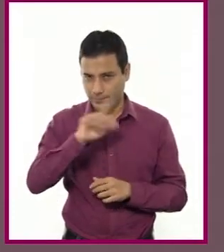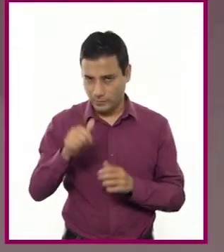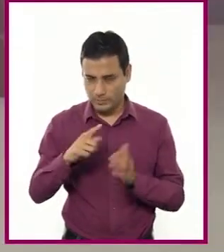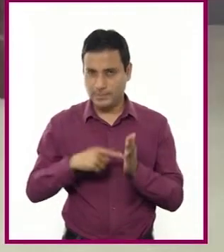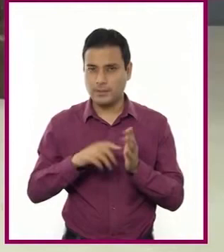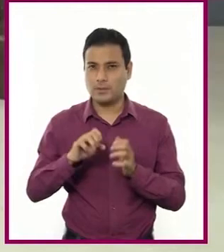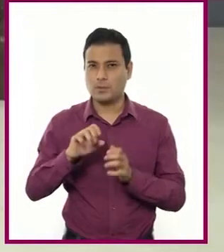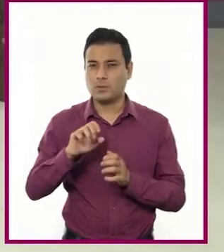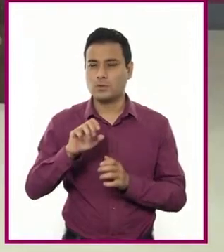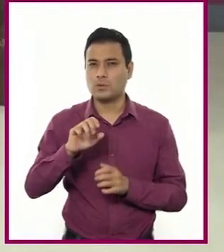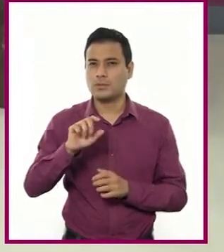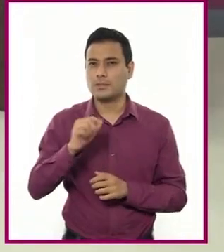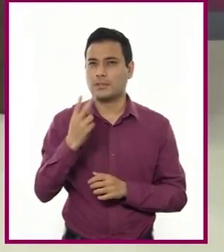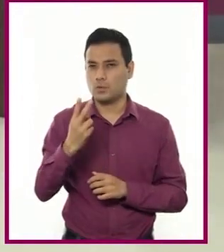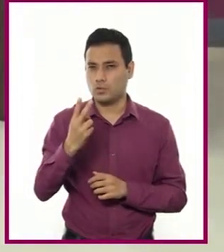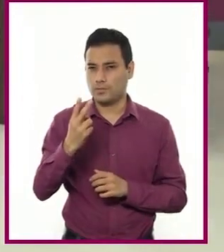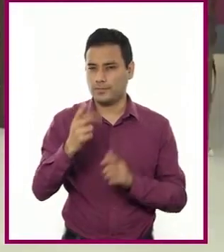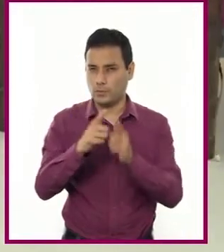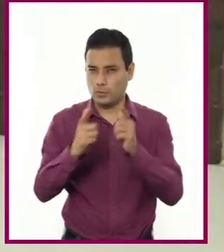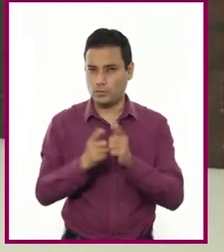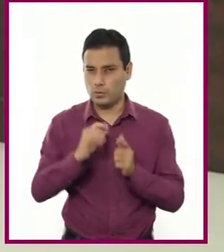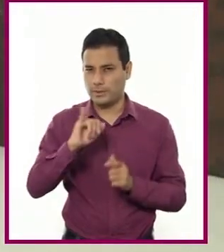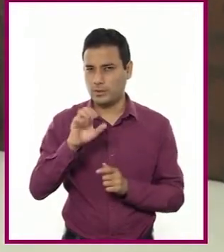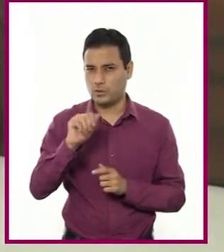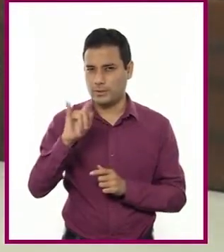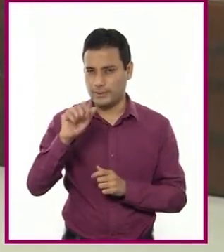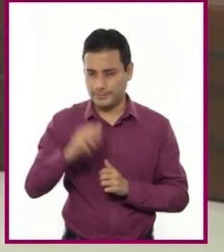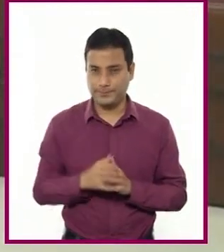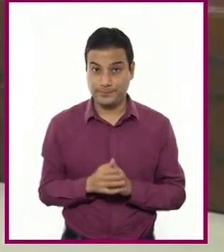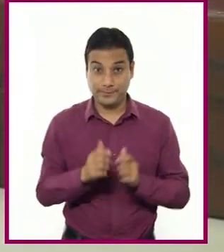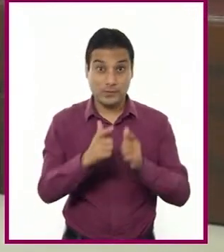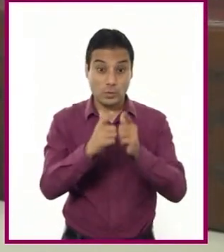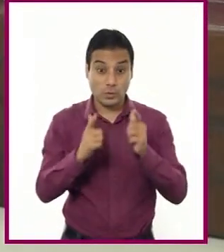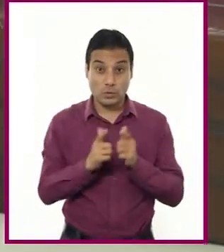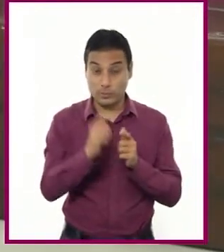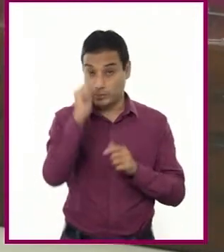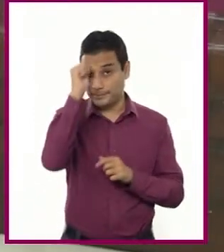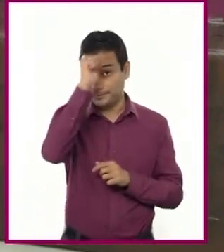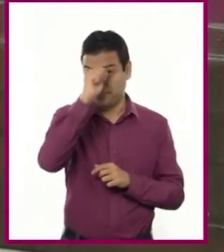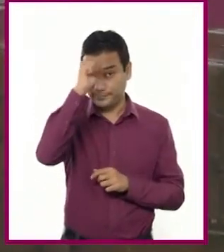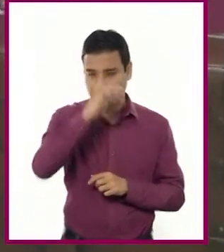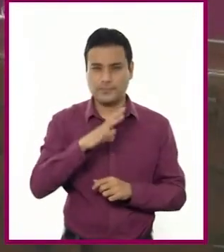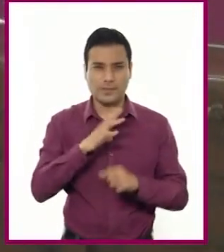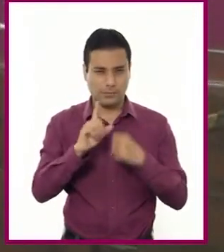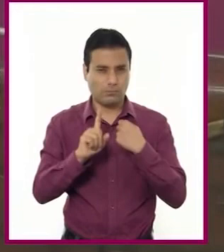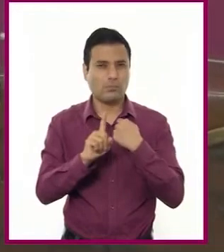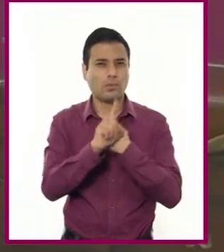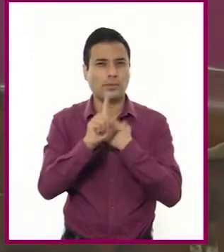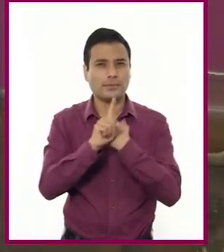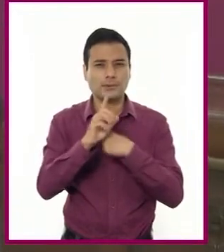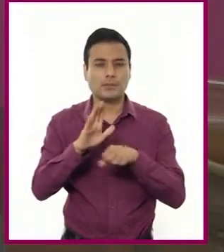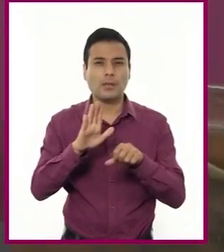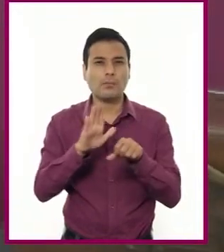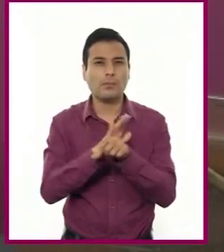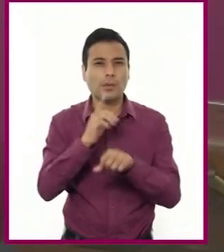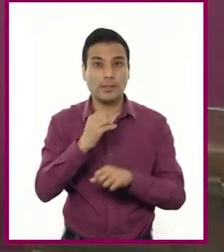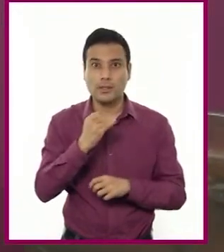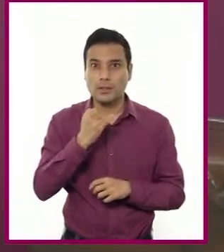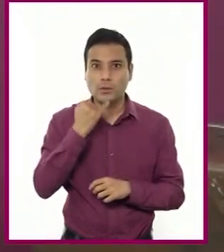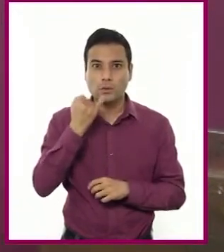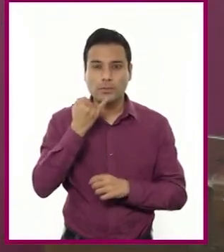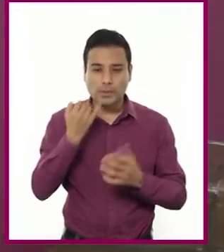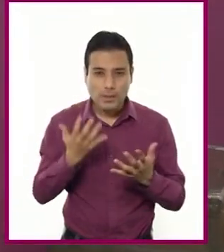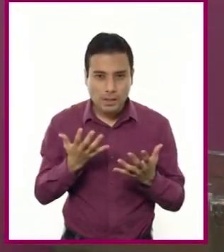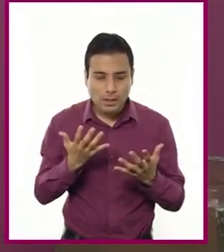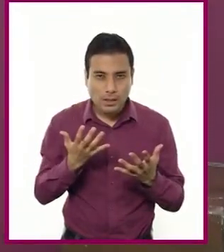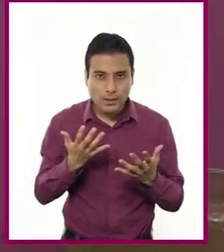1572. El primer reto que enfrentan las órdenes religiosas al evangelizar a los nativos americanos es el lenguaje. Como te